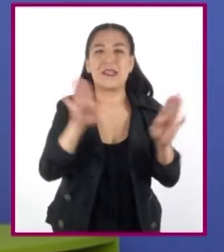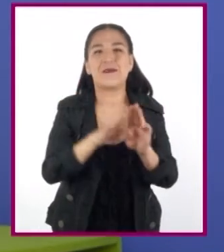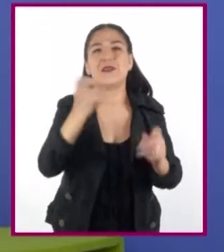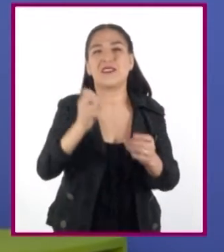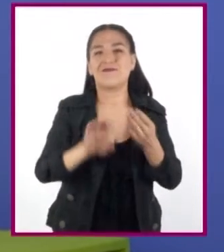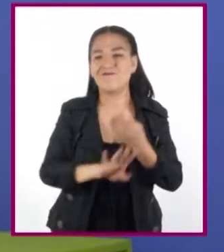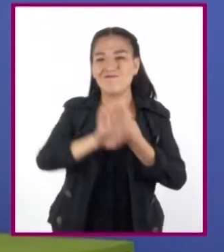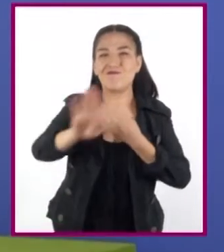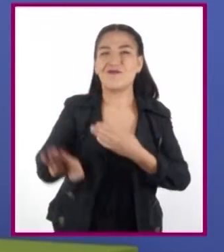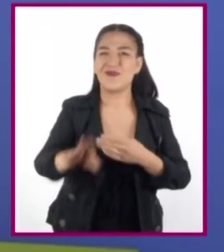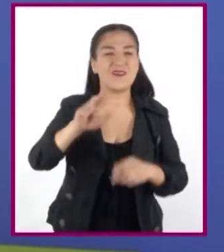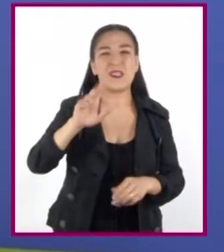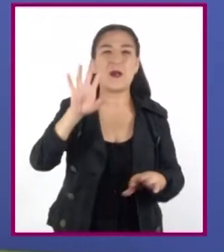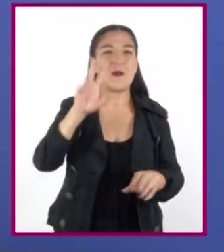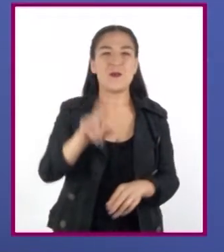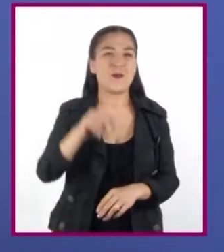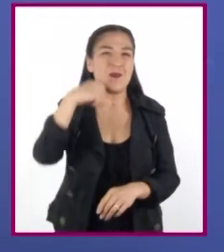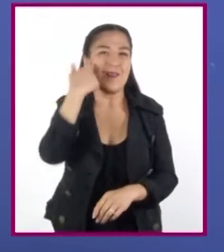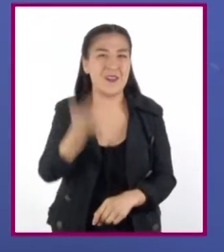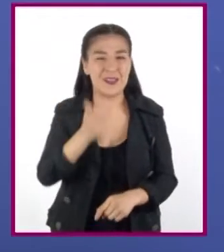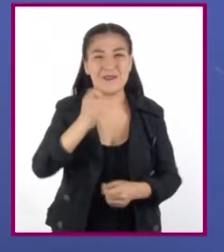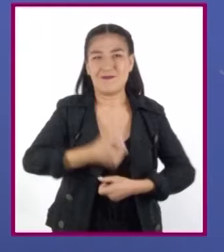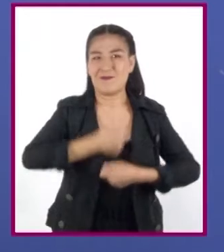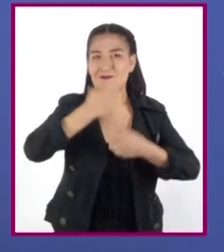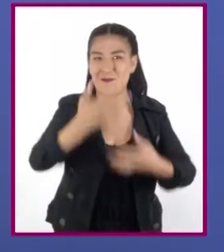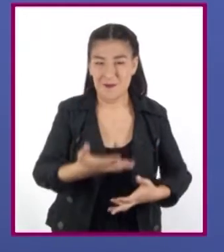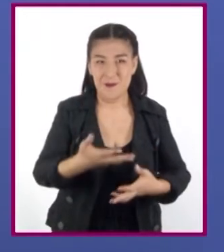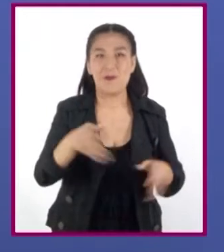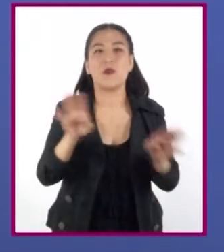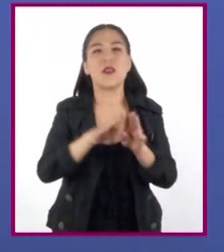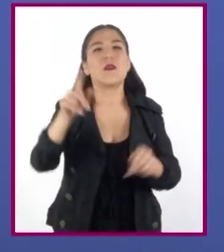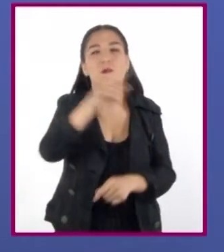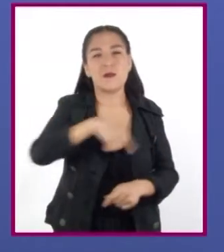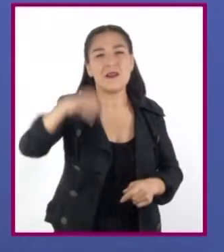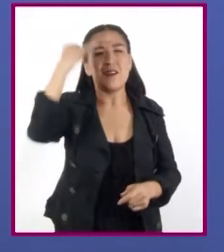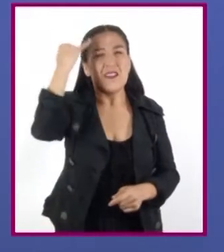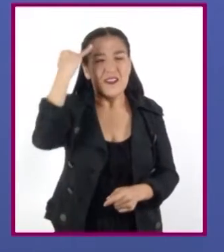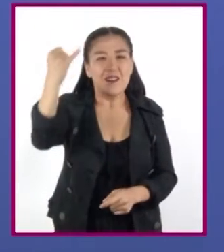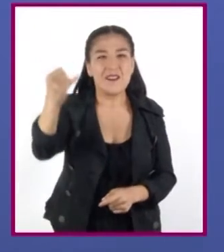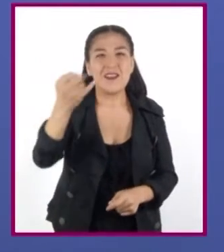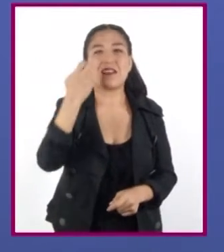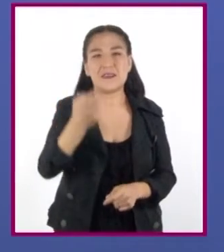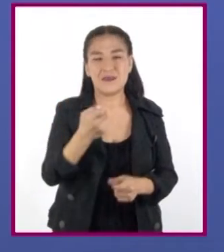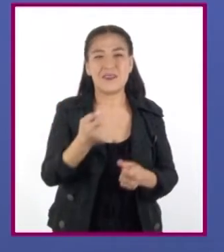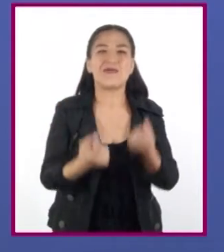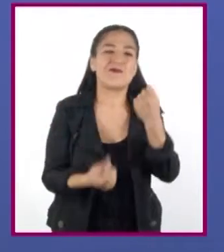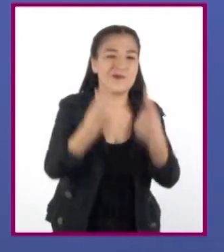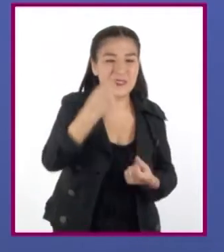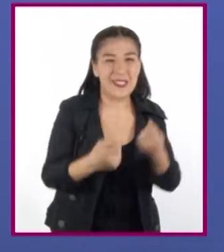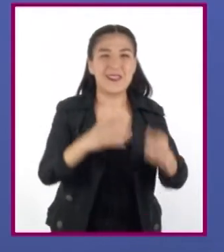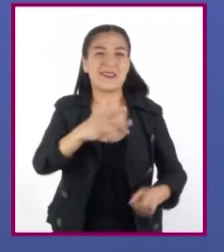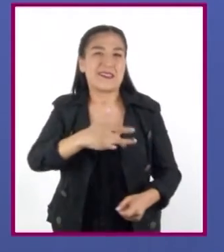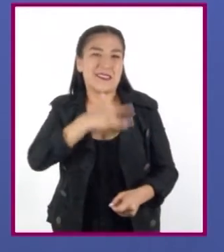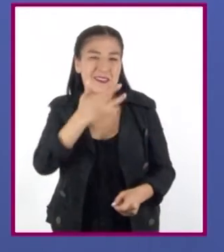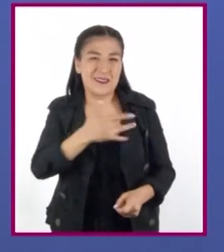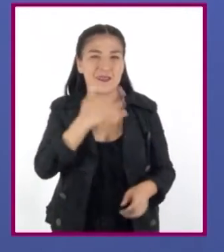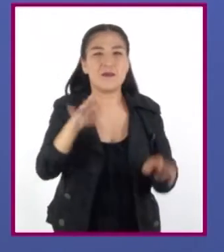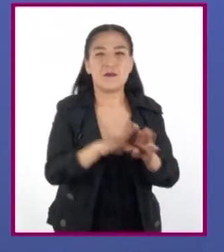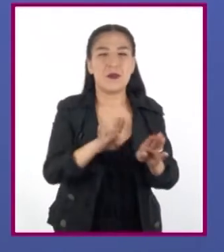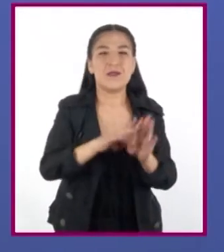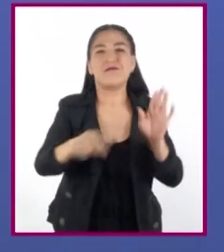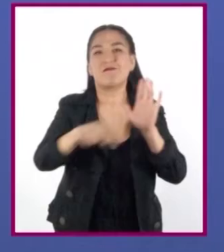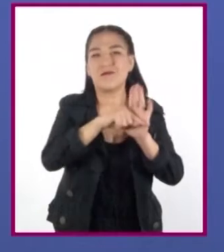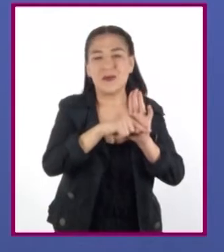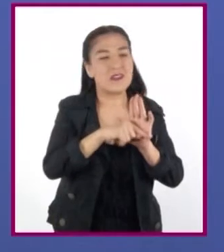logre fácilmente. Se fomentan ideas en las cuales ciertos sentimientos o sensaciones son